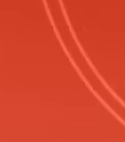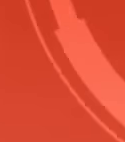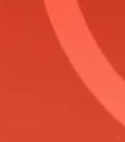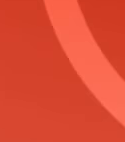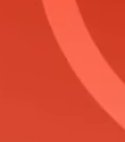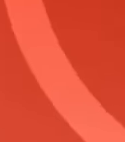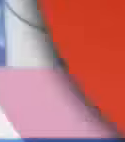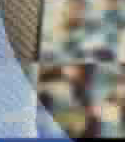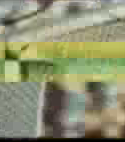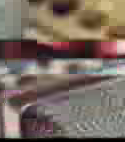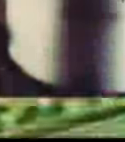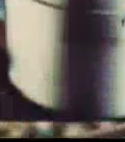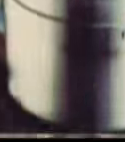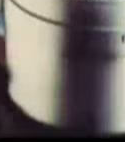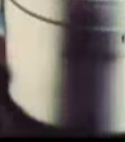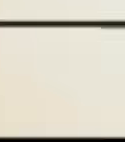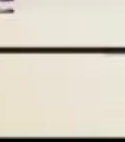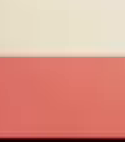Emisor.